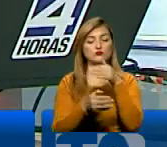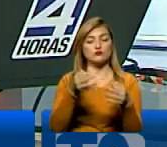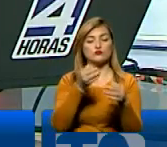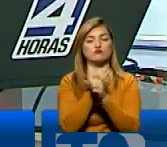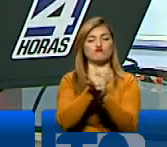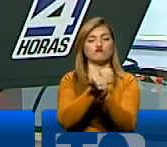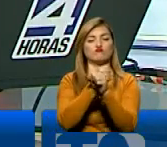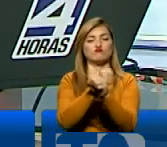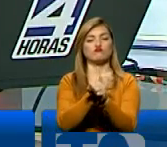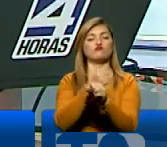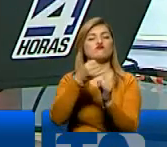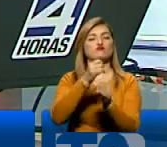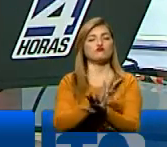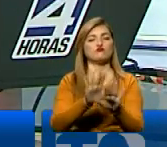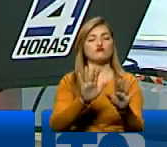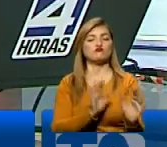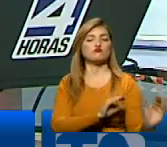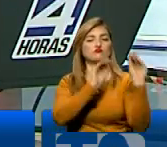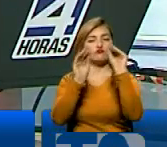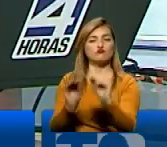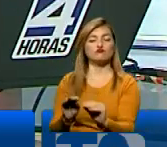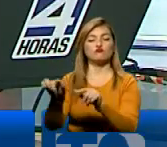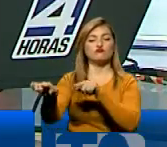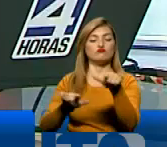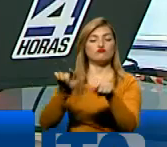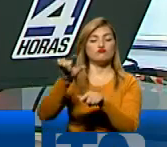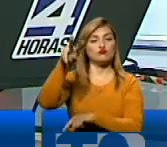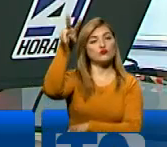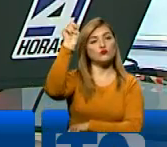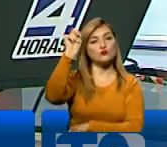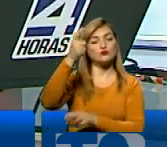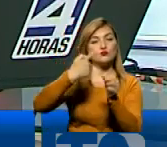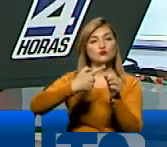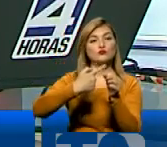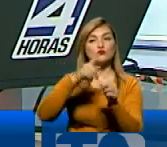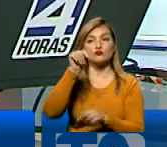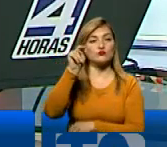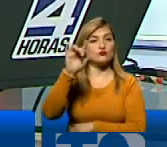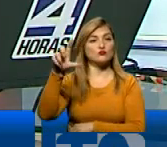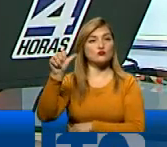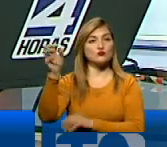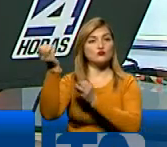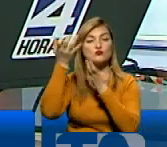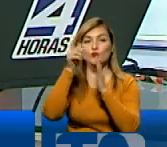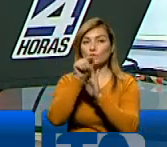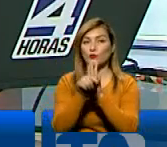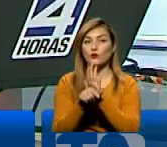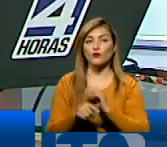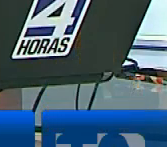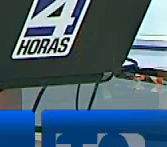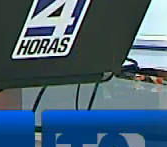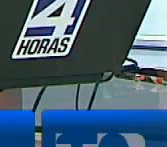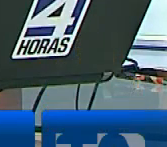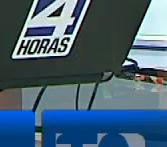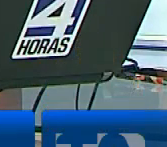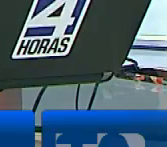alegatos de cierre. En este momento nos trasladamos hasta el Complejo Judicial Norte de la capital con Daniela Valencia para que nos dé más detalles. Hola Daniela,